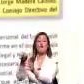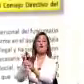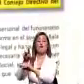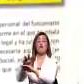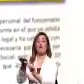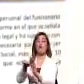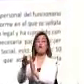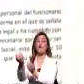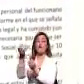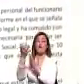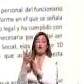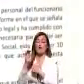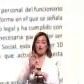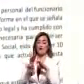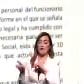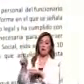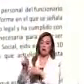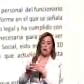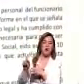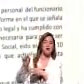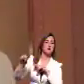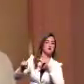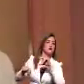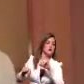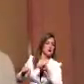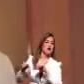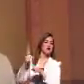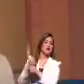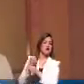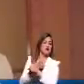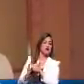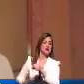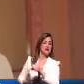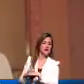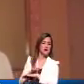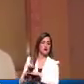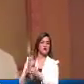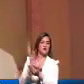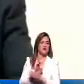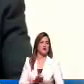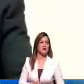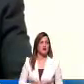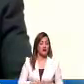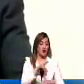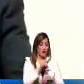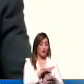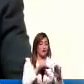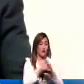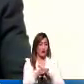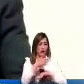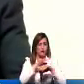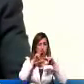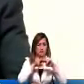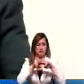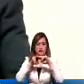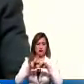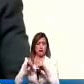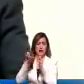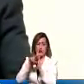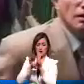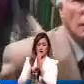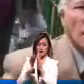envíen información sobre la calificación de Madera al cargo. La Superintendencia de Bancos asegura que hubo una verificación oportuna del cumplimiento